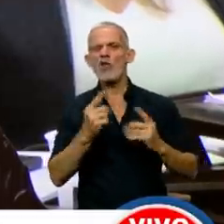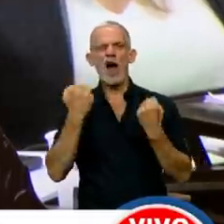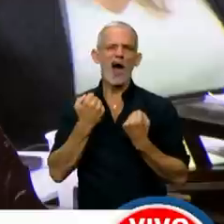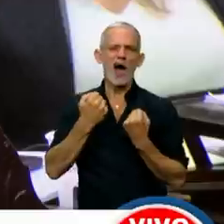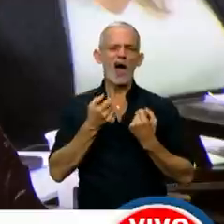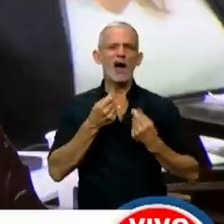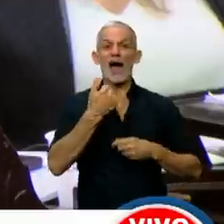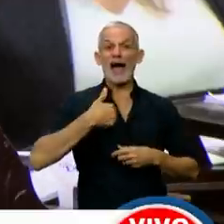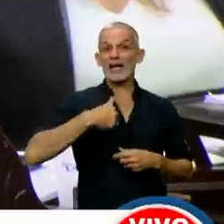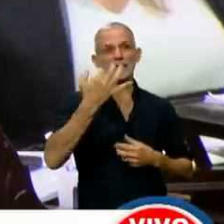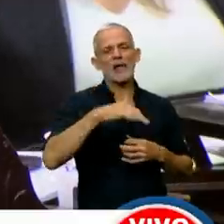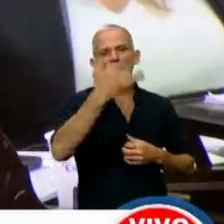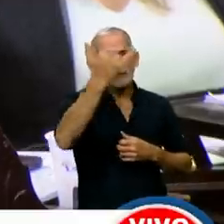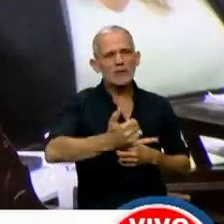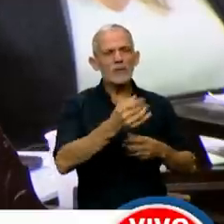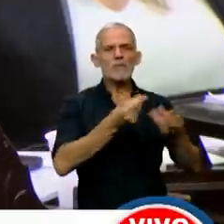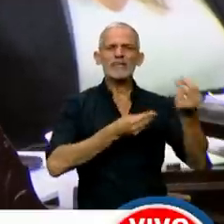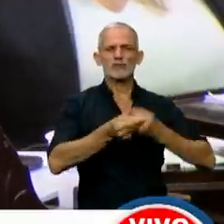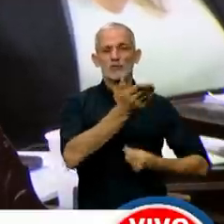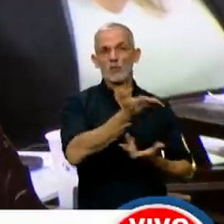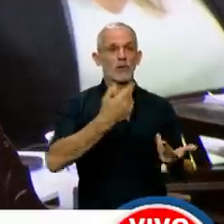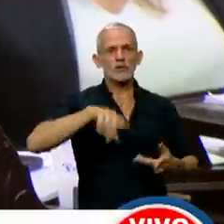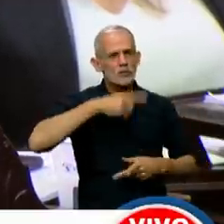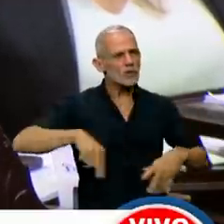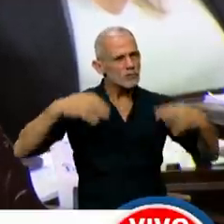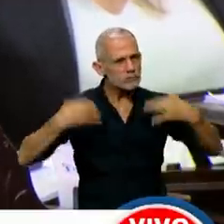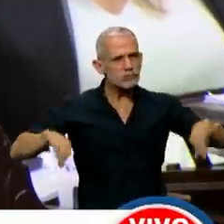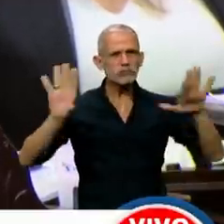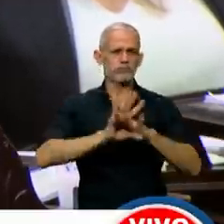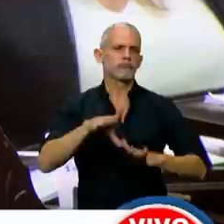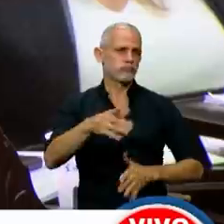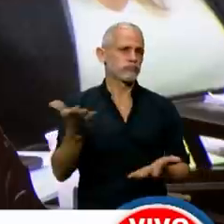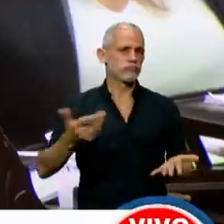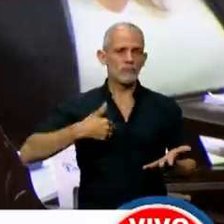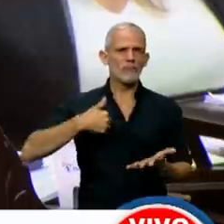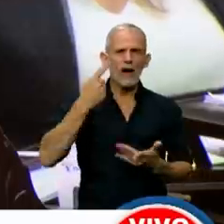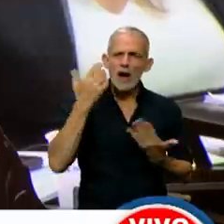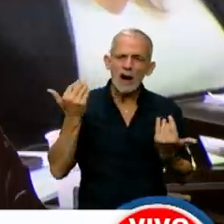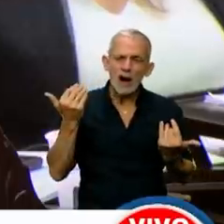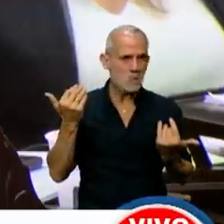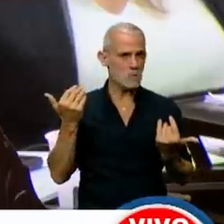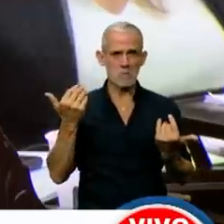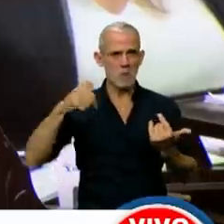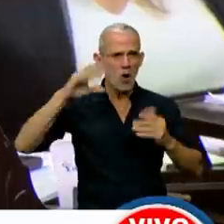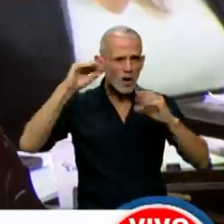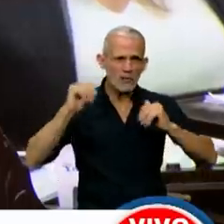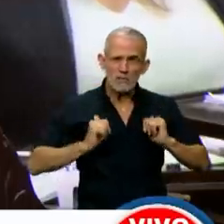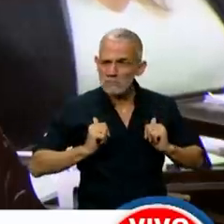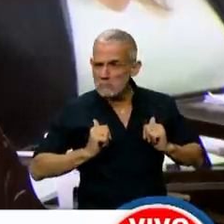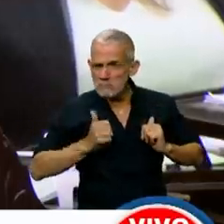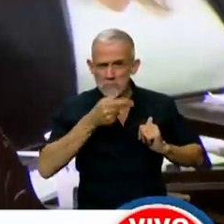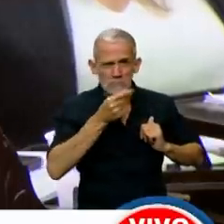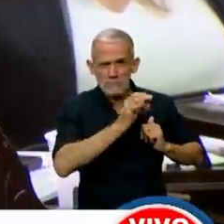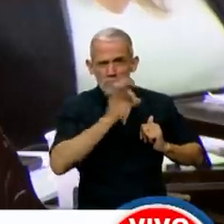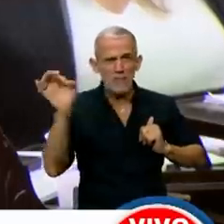argentina de tener el presupuesto que nos merecemos pero yo no he escuchado esta noche en el parlamento